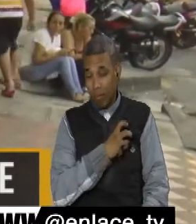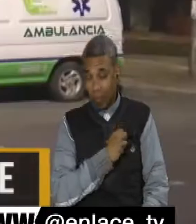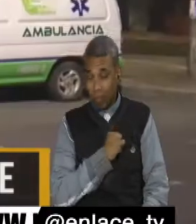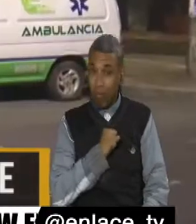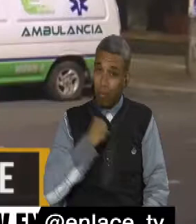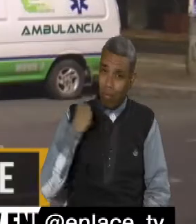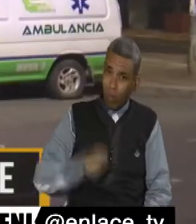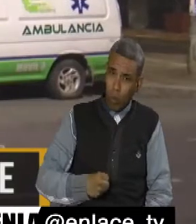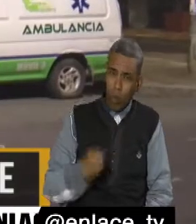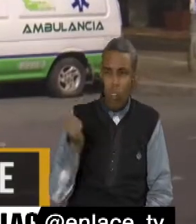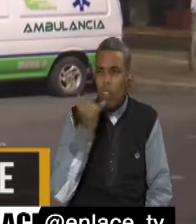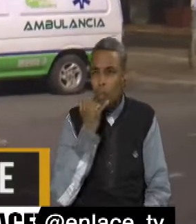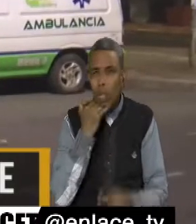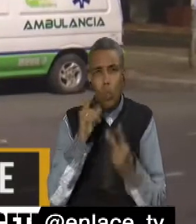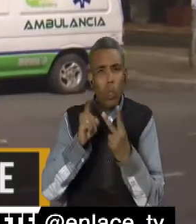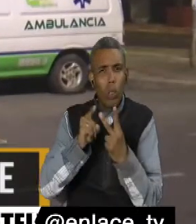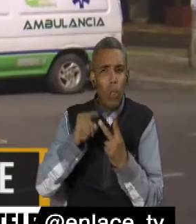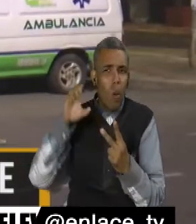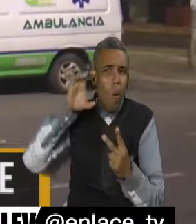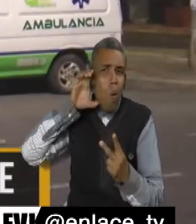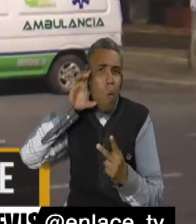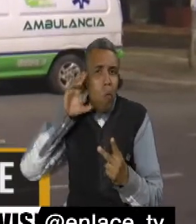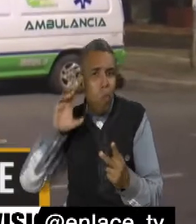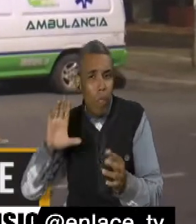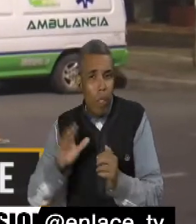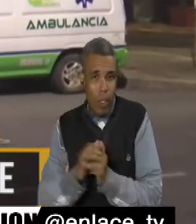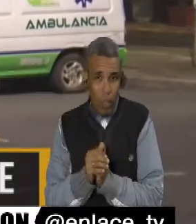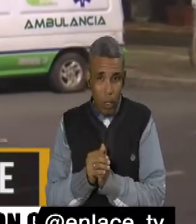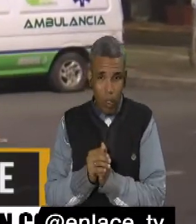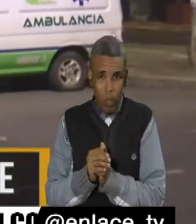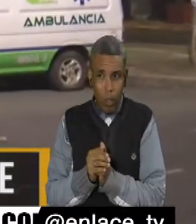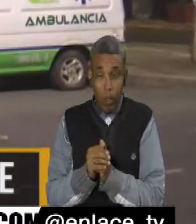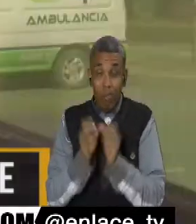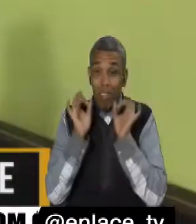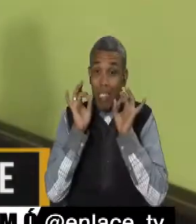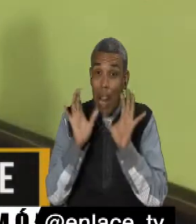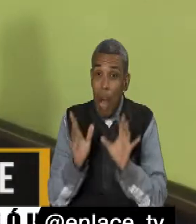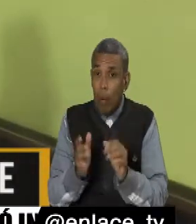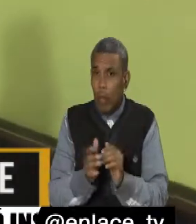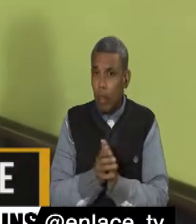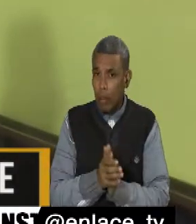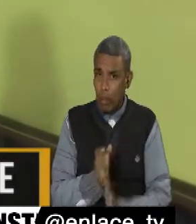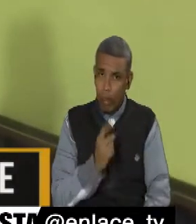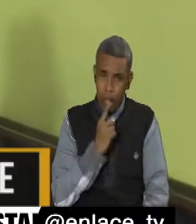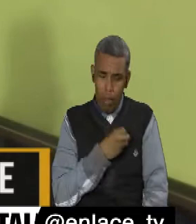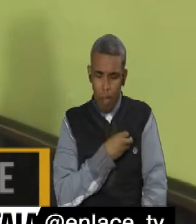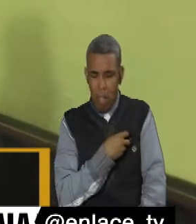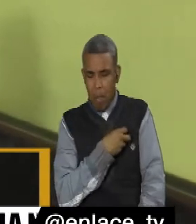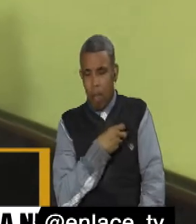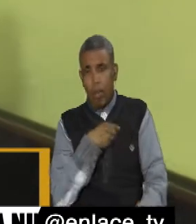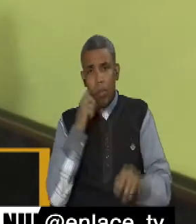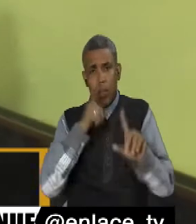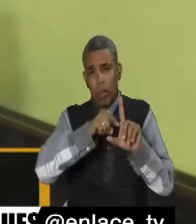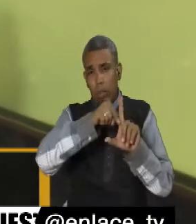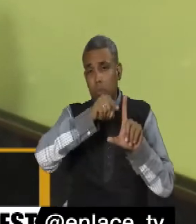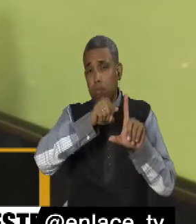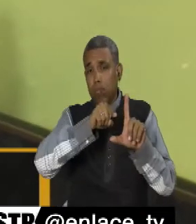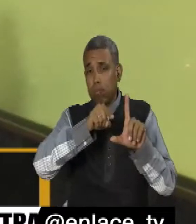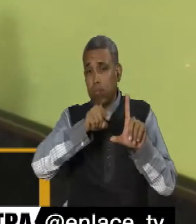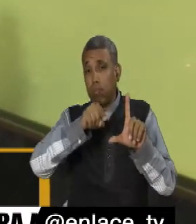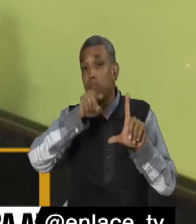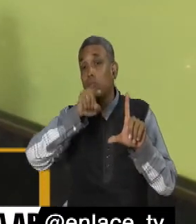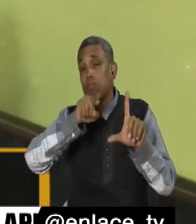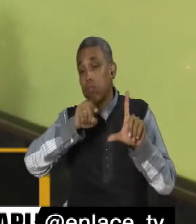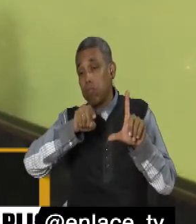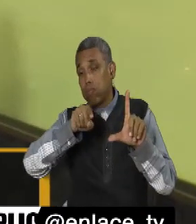razón de su ser querido, que a tan solo varios pasos se debate entre la vida y la muerte. Mi hermano está muy delicado de salud, ha